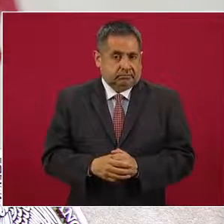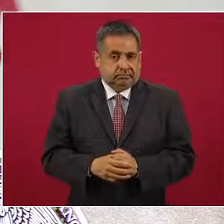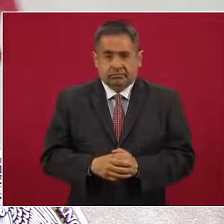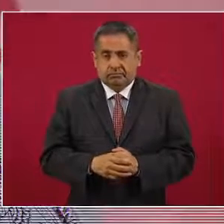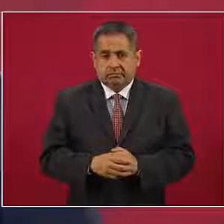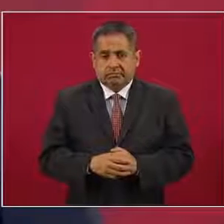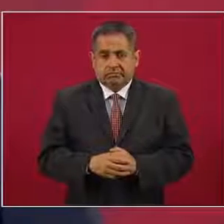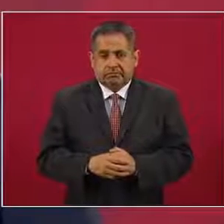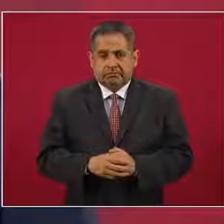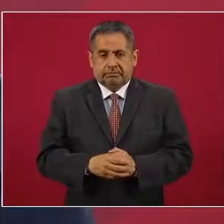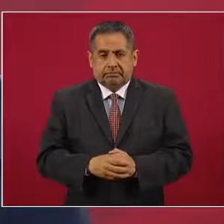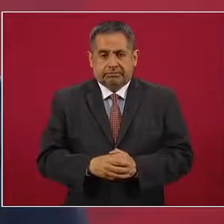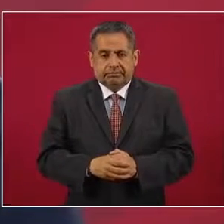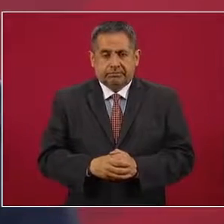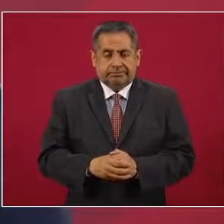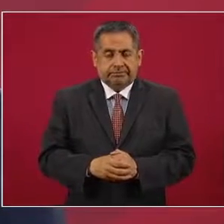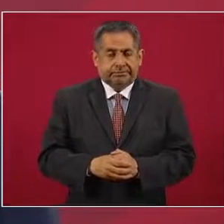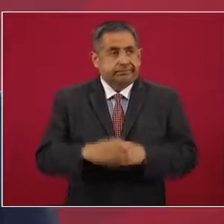están